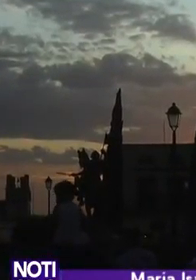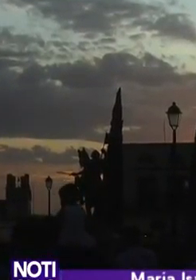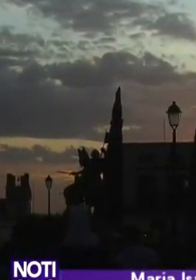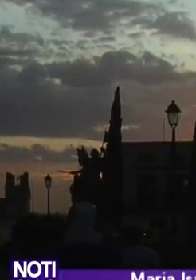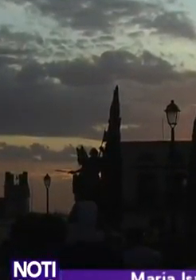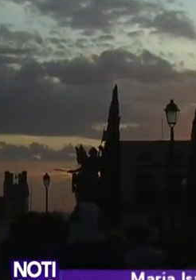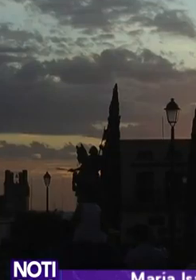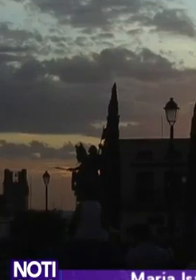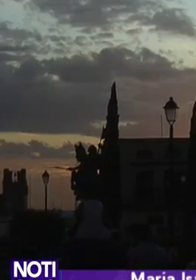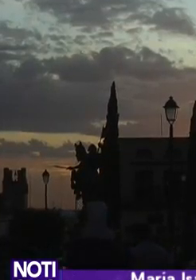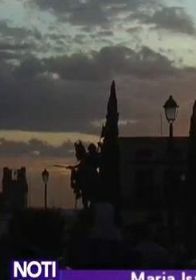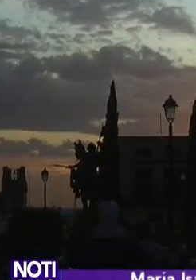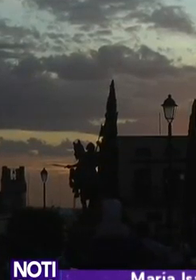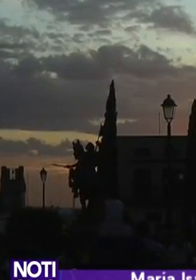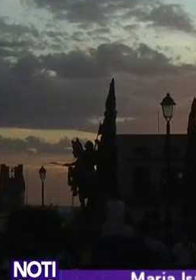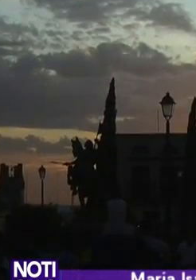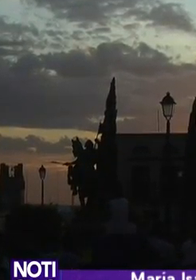Isabel Tierra Fría.